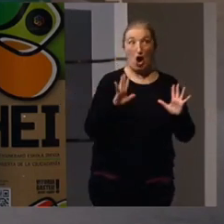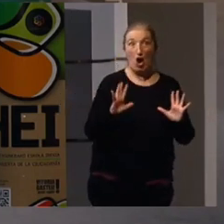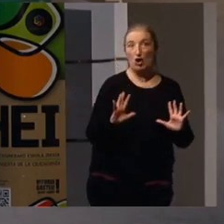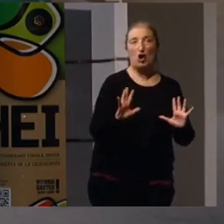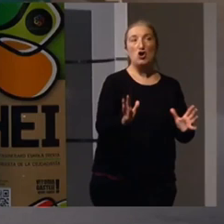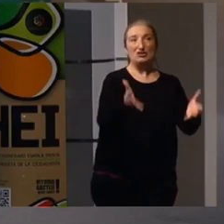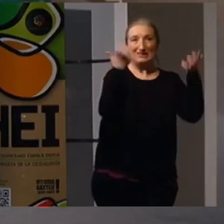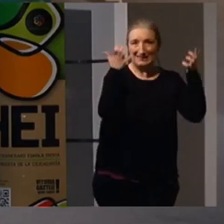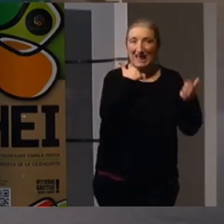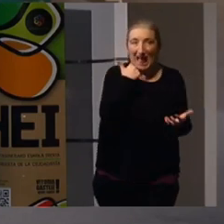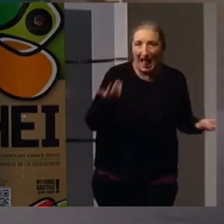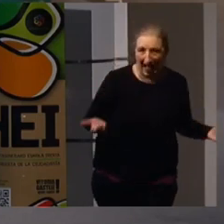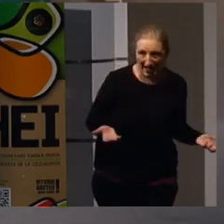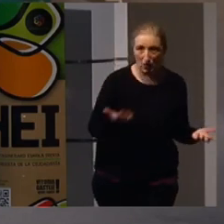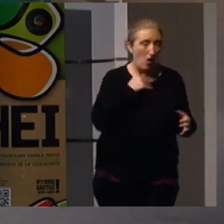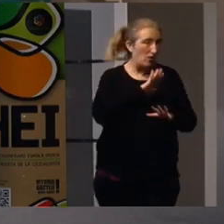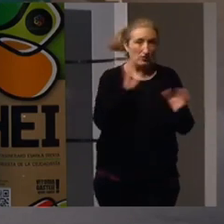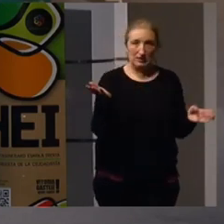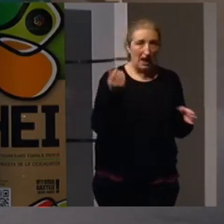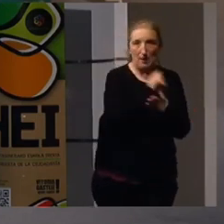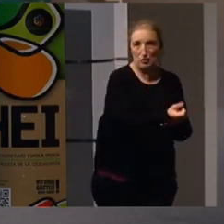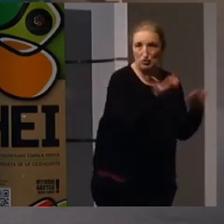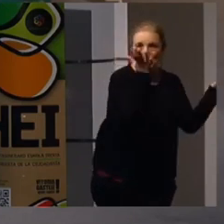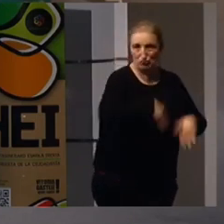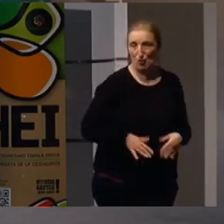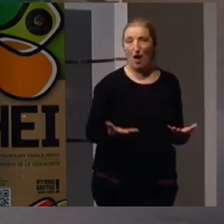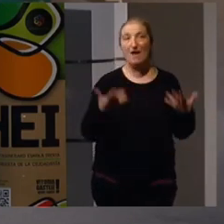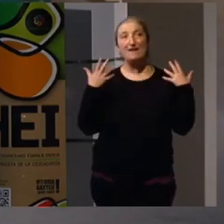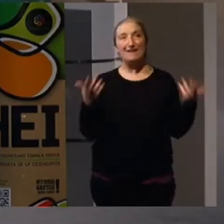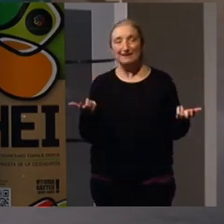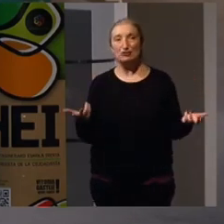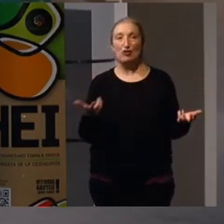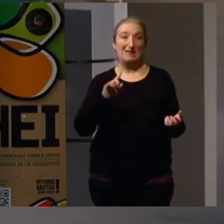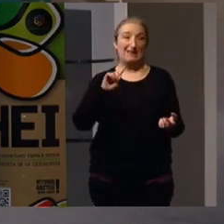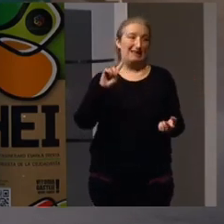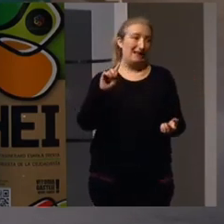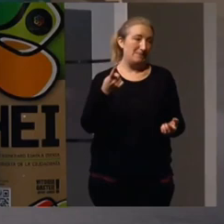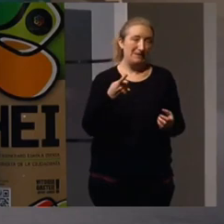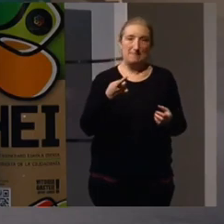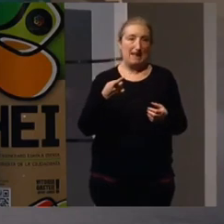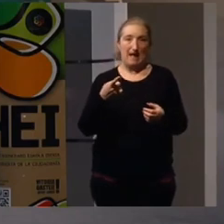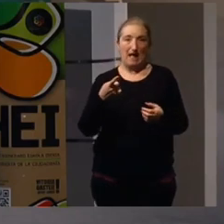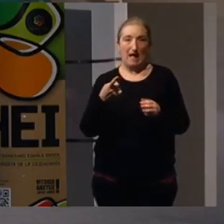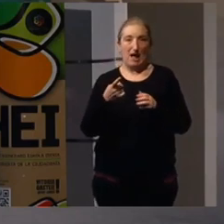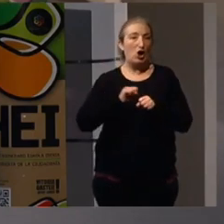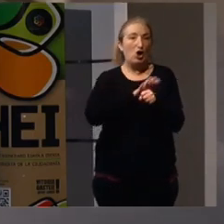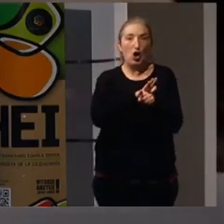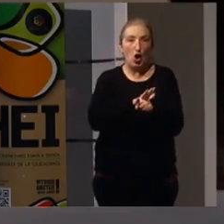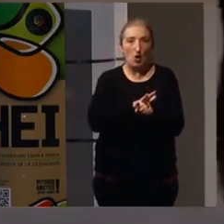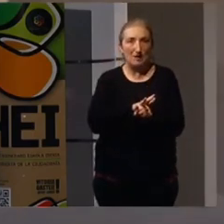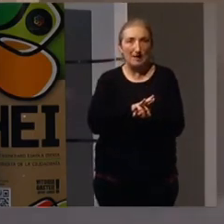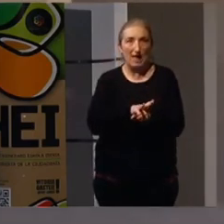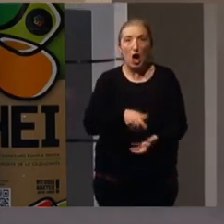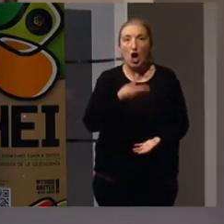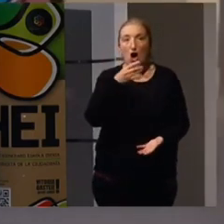consigue sacarte las castañas del fuego pese a tenerlo todo en contra, ¿no? En la primera ola, en el confinamiento, en la primera ola del COVID, quien le